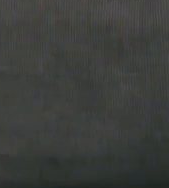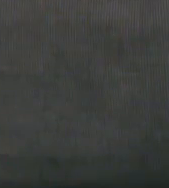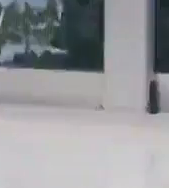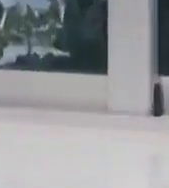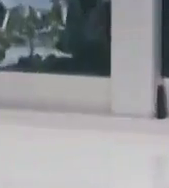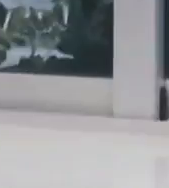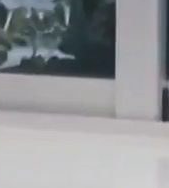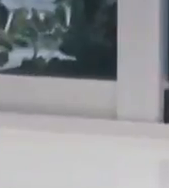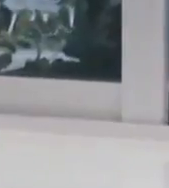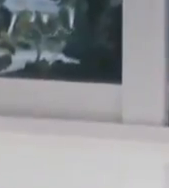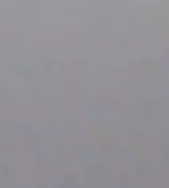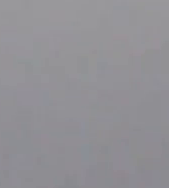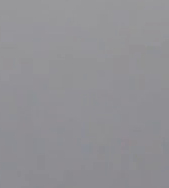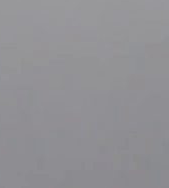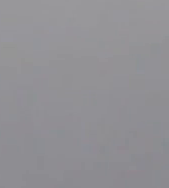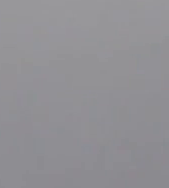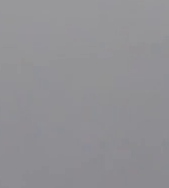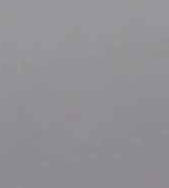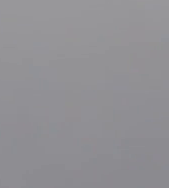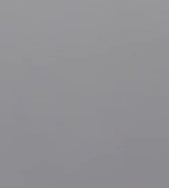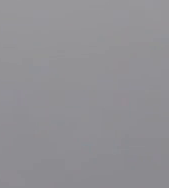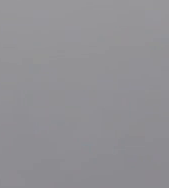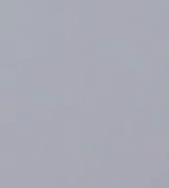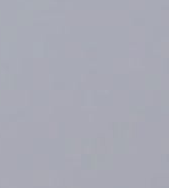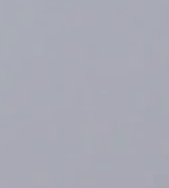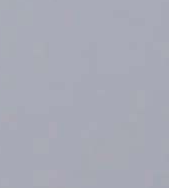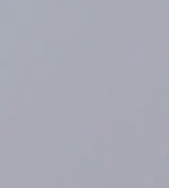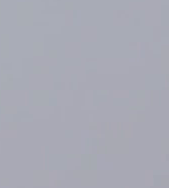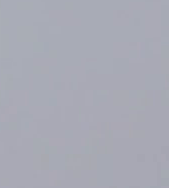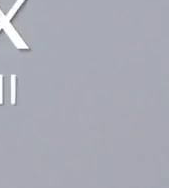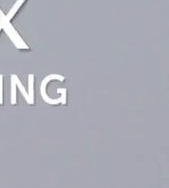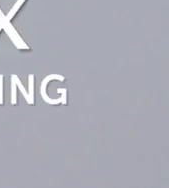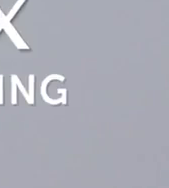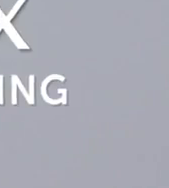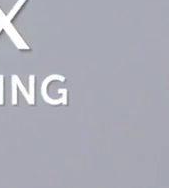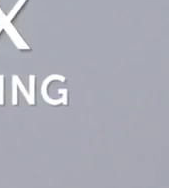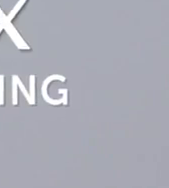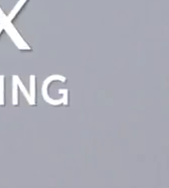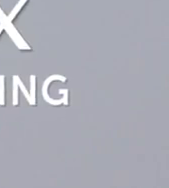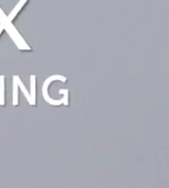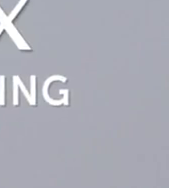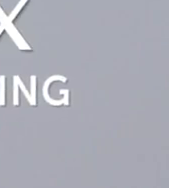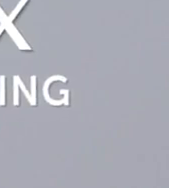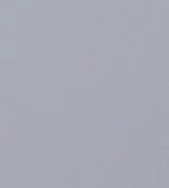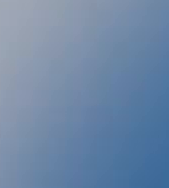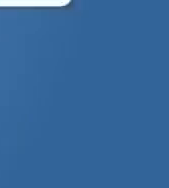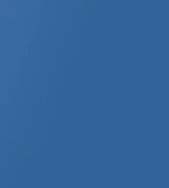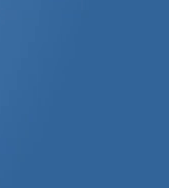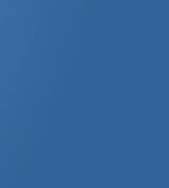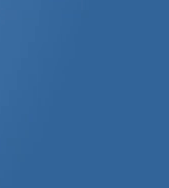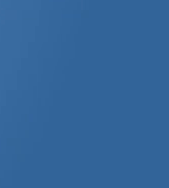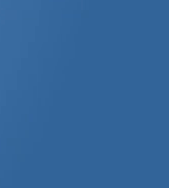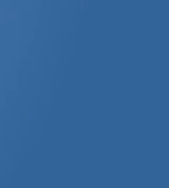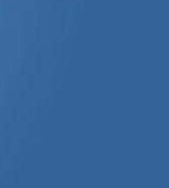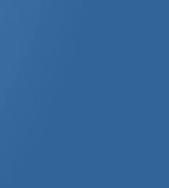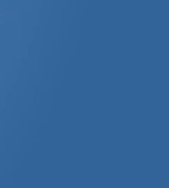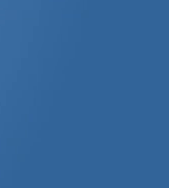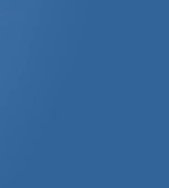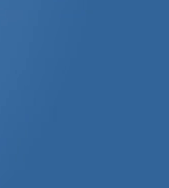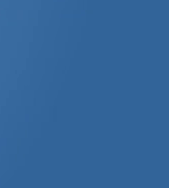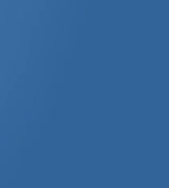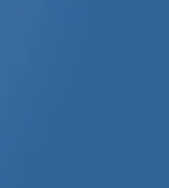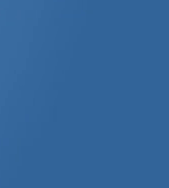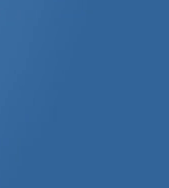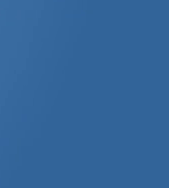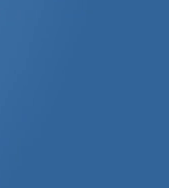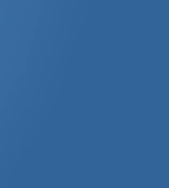Protege tus ojos con Ferax Blue Blocking, el nuevo tratamiento que bloquea la luz azul para que vos continúes con tus tareas, sin cargo con la compra de tu